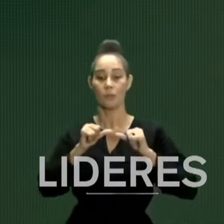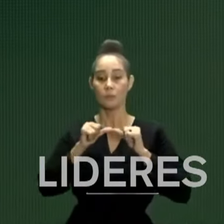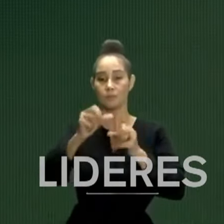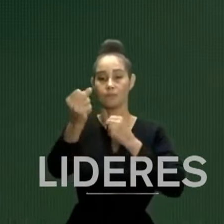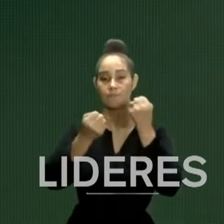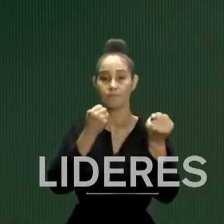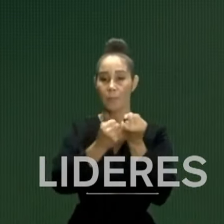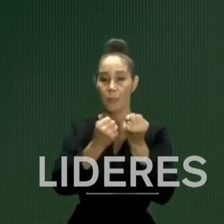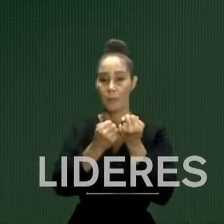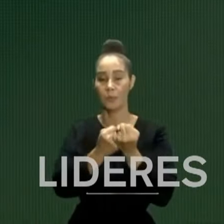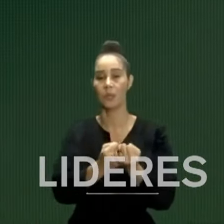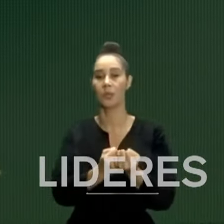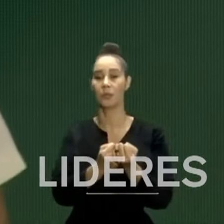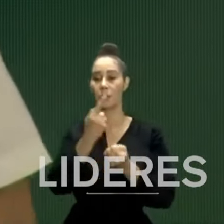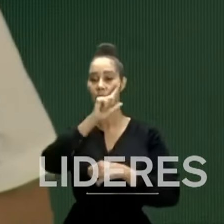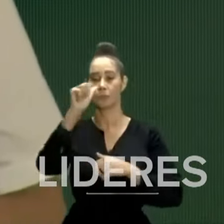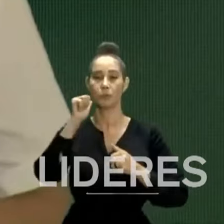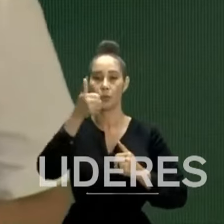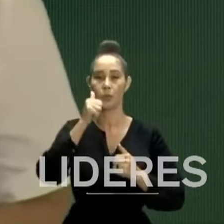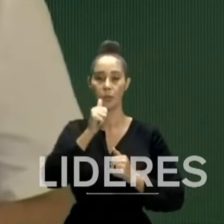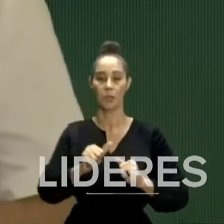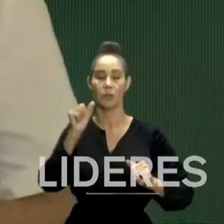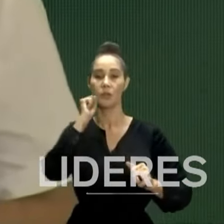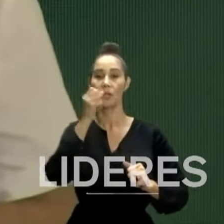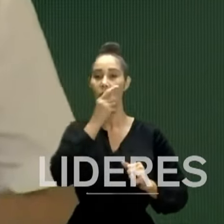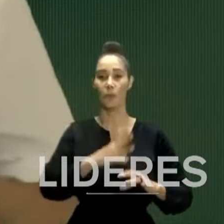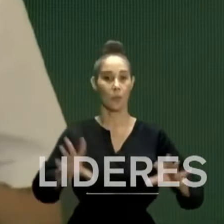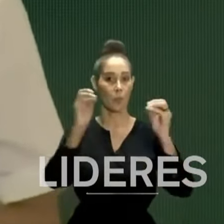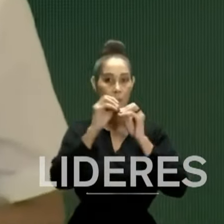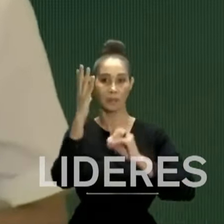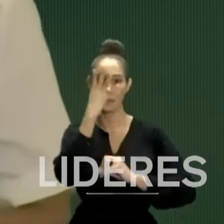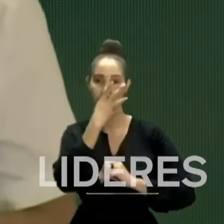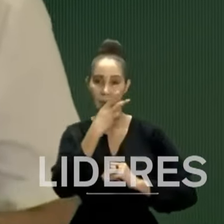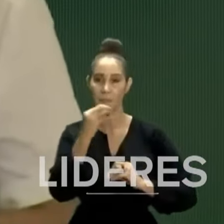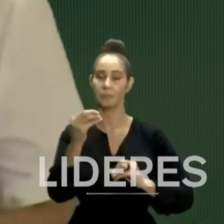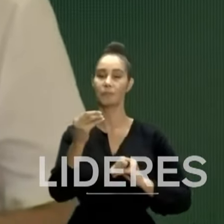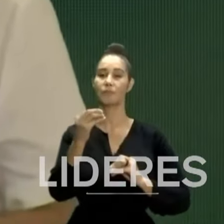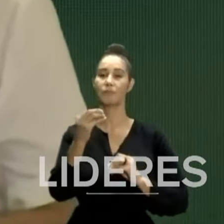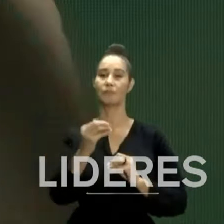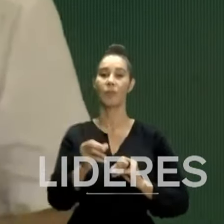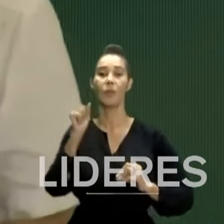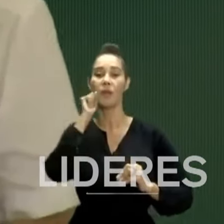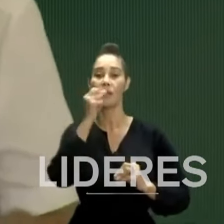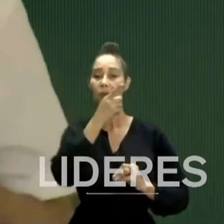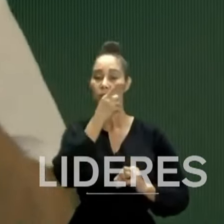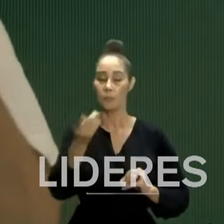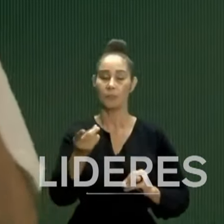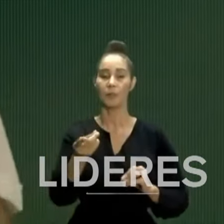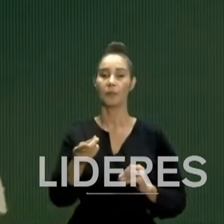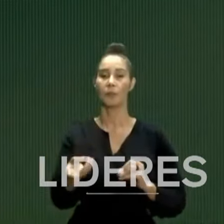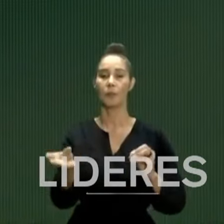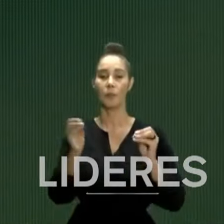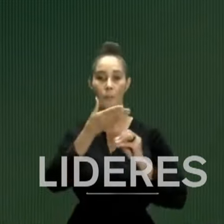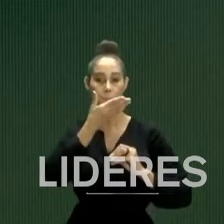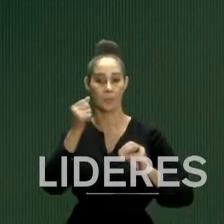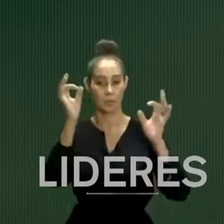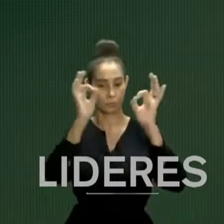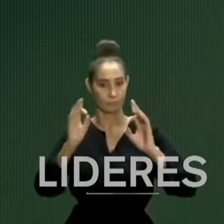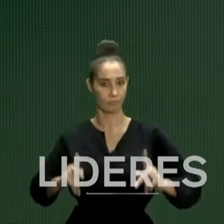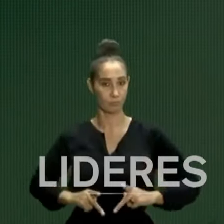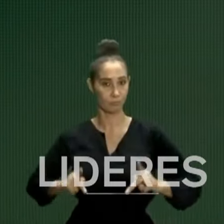apoyando para cada día tener un Santo Domingo más bonito, un Santo Domingo que con mejor calidad de